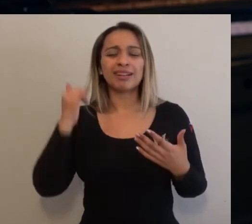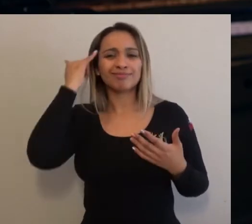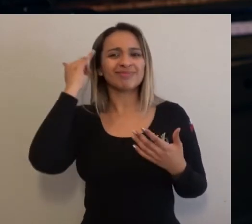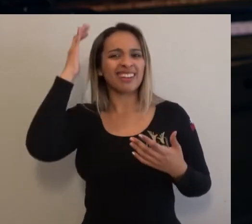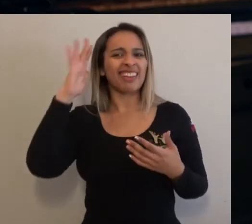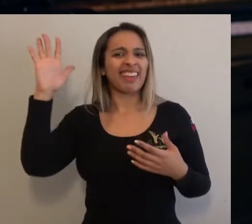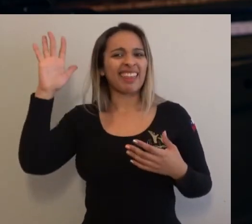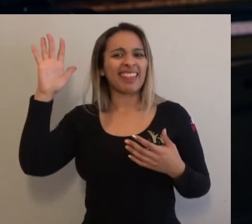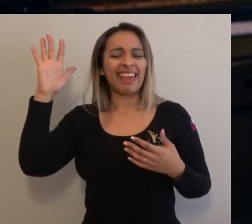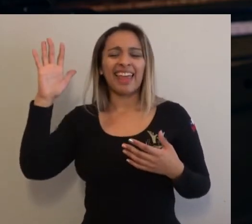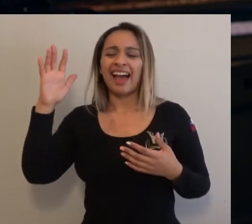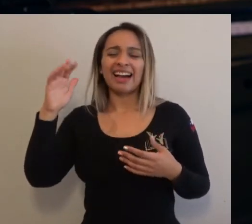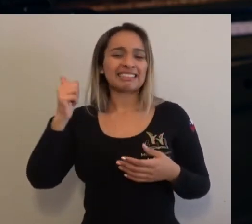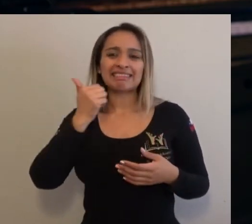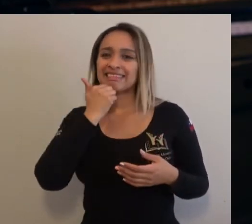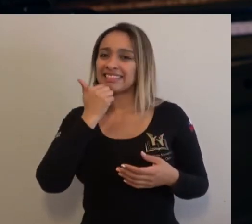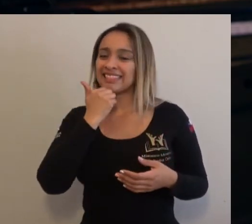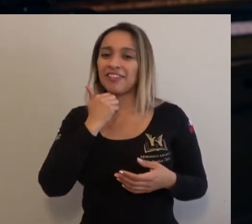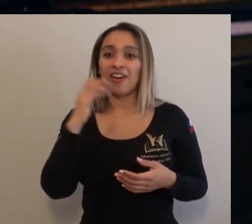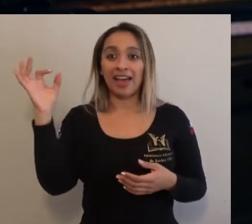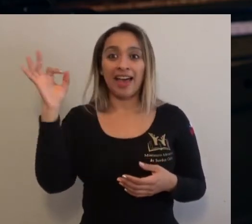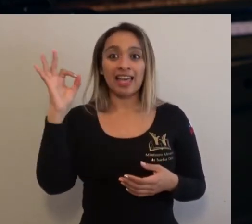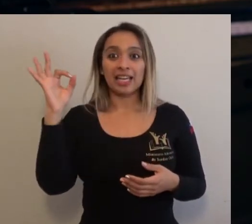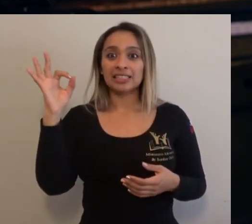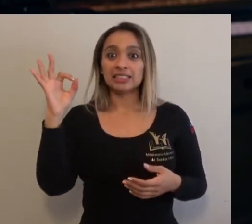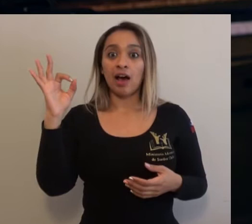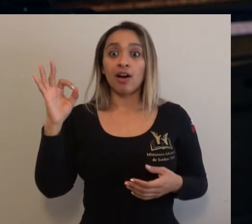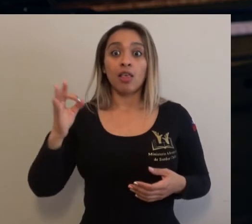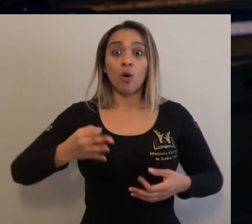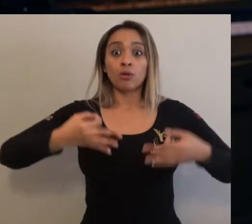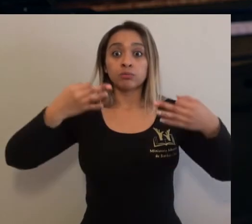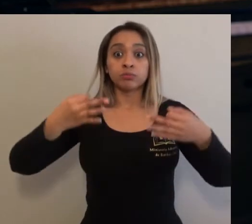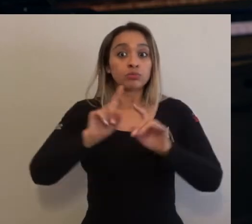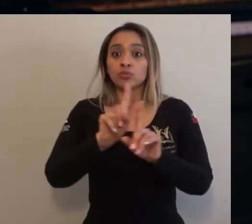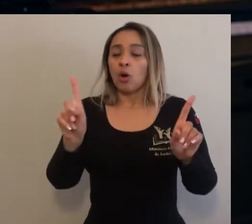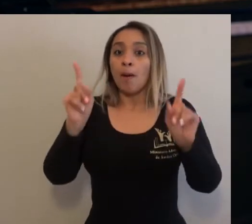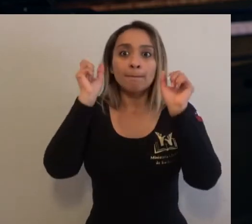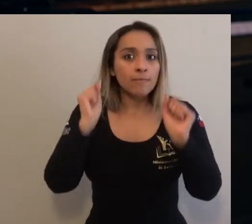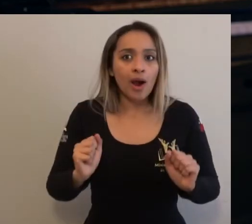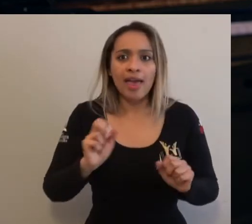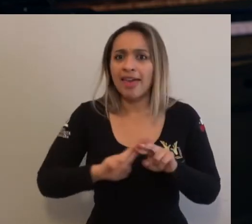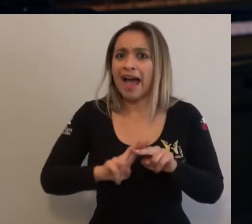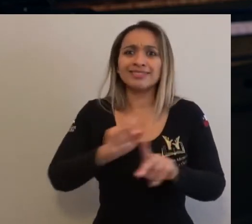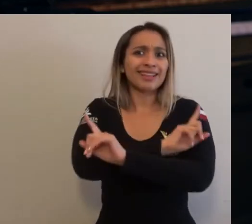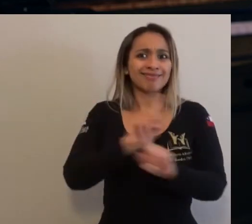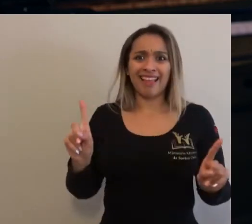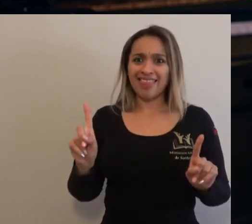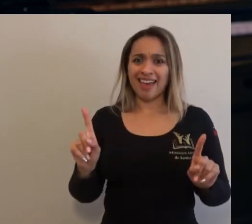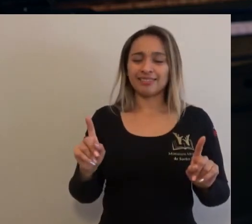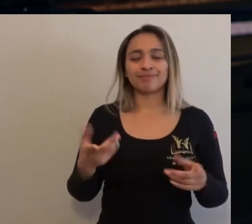concepto sobre el sábado que realmente era algo como muy extremista, no se podía hacer mayor cosa el día